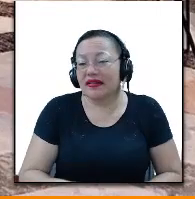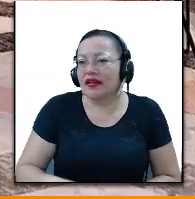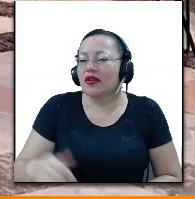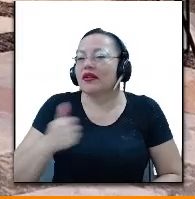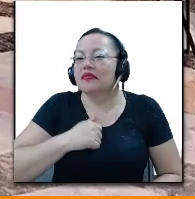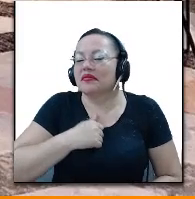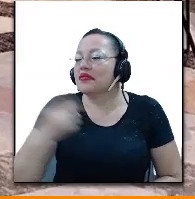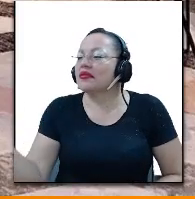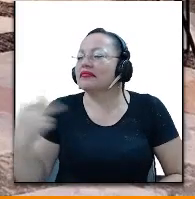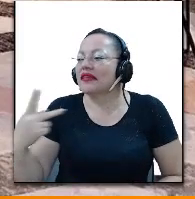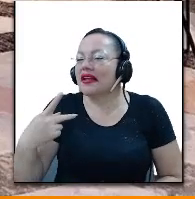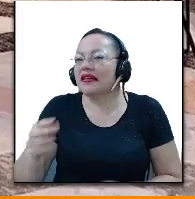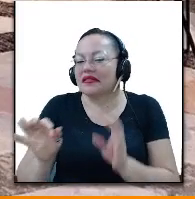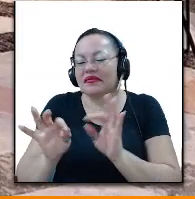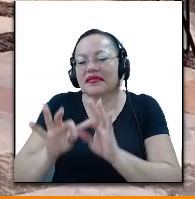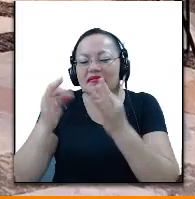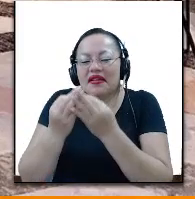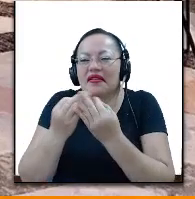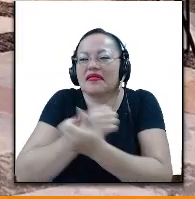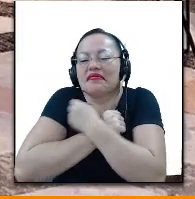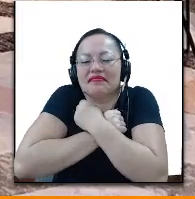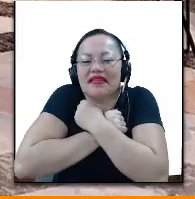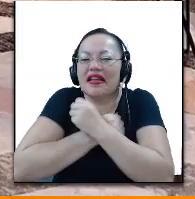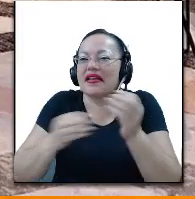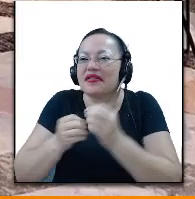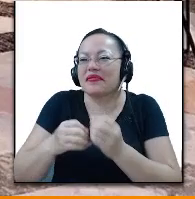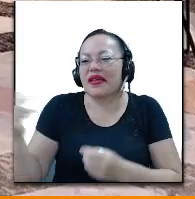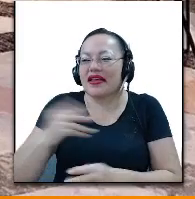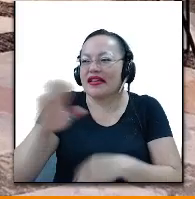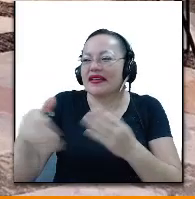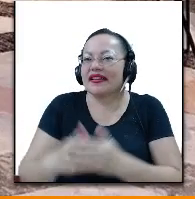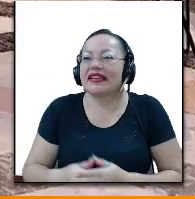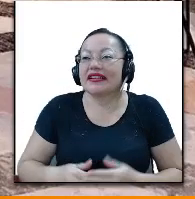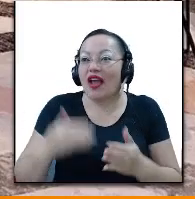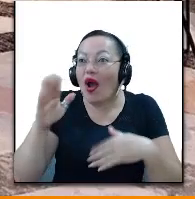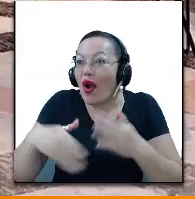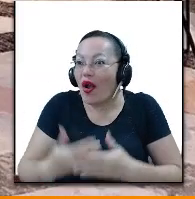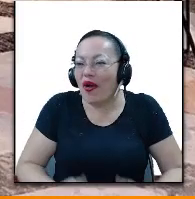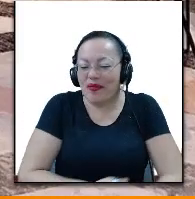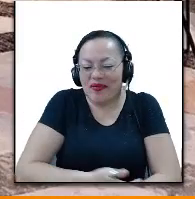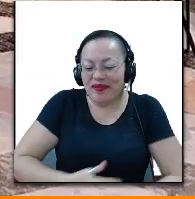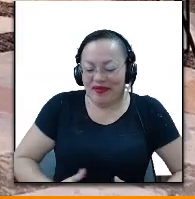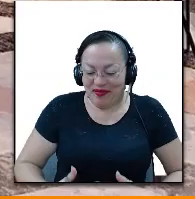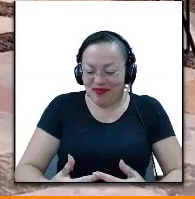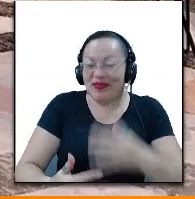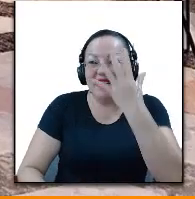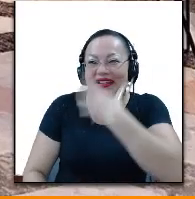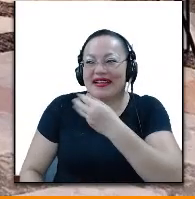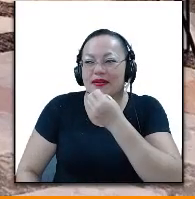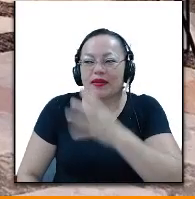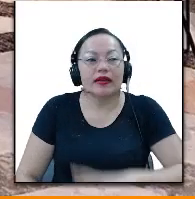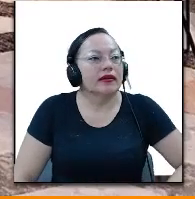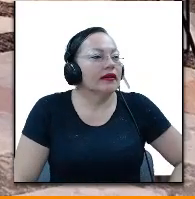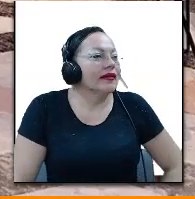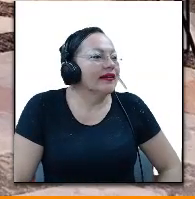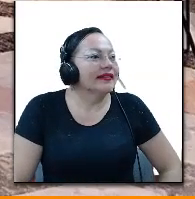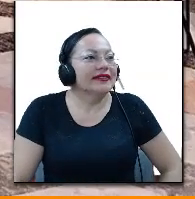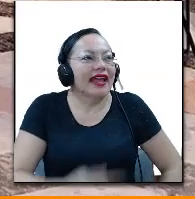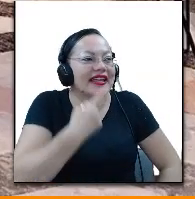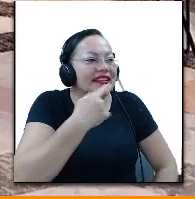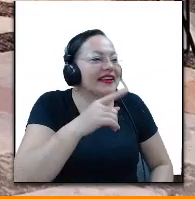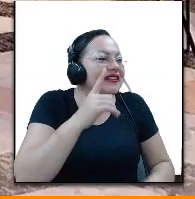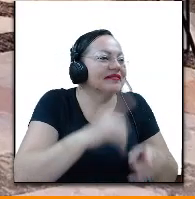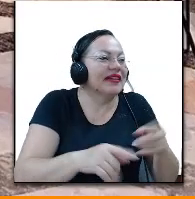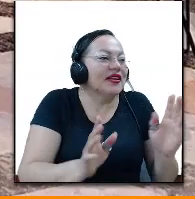esperan la felicidad de sus familias y la de ellos por su espera a su bebé. Bien. O sea que Baby Shower tocó también